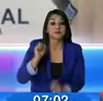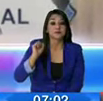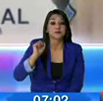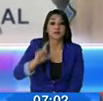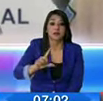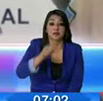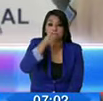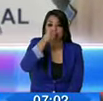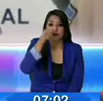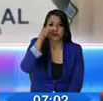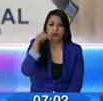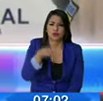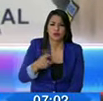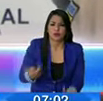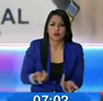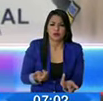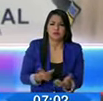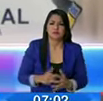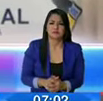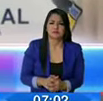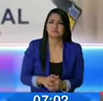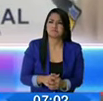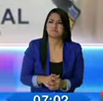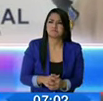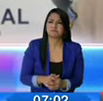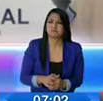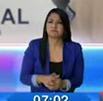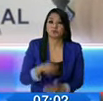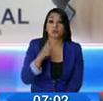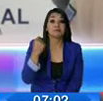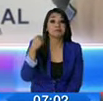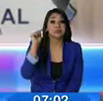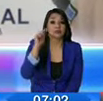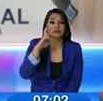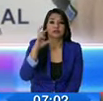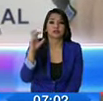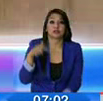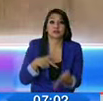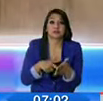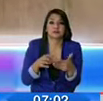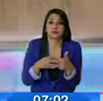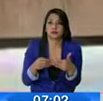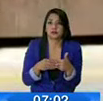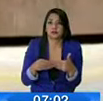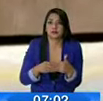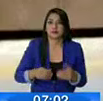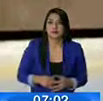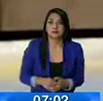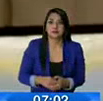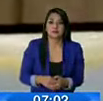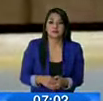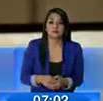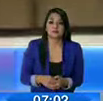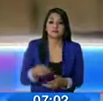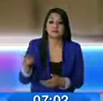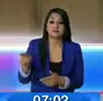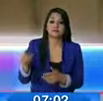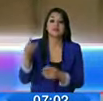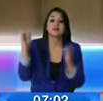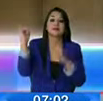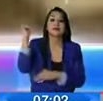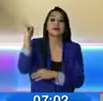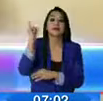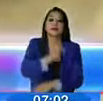droga constituye aproximadamente también 1.300.000 dólares. El cargamento habría pasado desde Ipiales, arribó